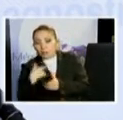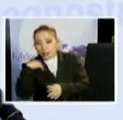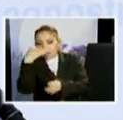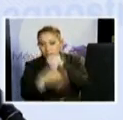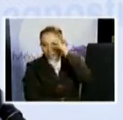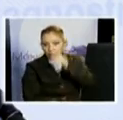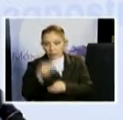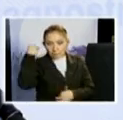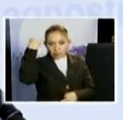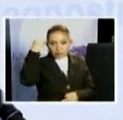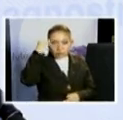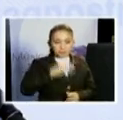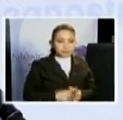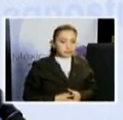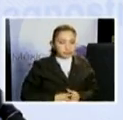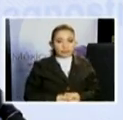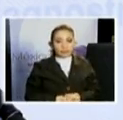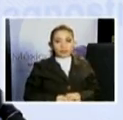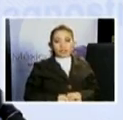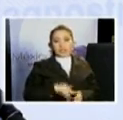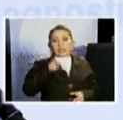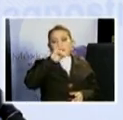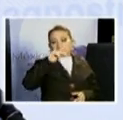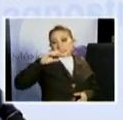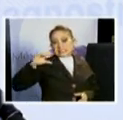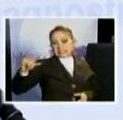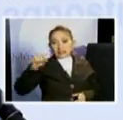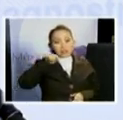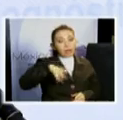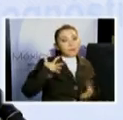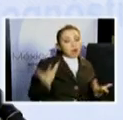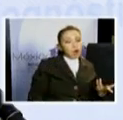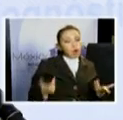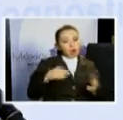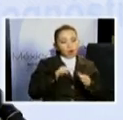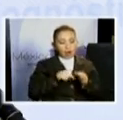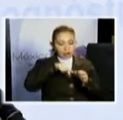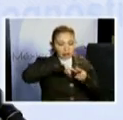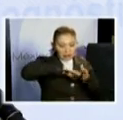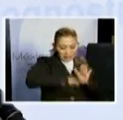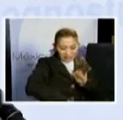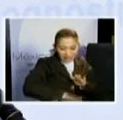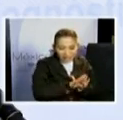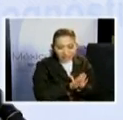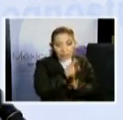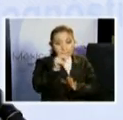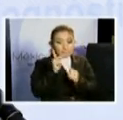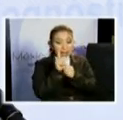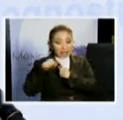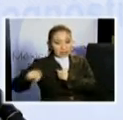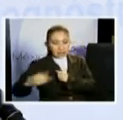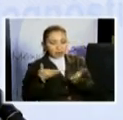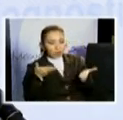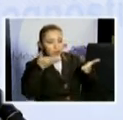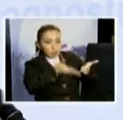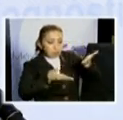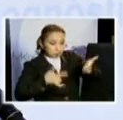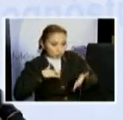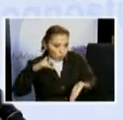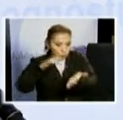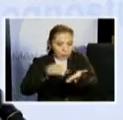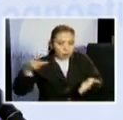finales de marzo. Las INDCs combinan un sistema de abajo hacia arriba en el cual los países presentan sus contribuciones de